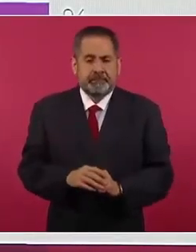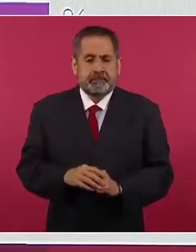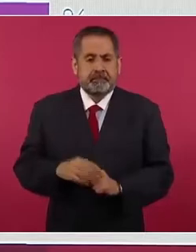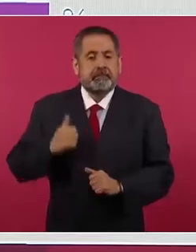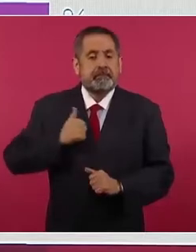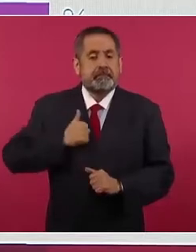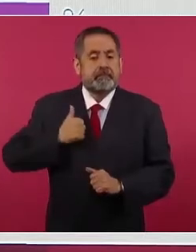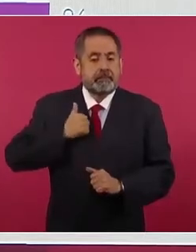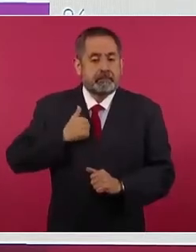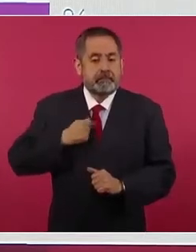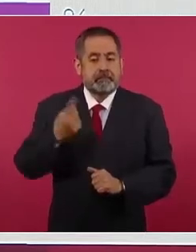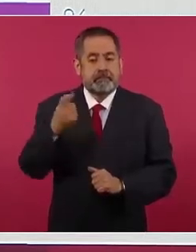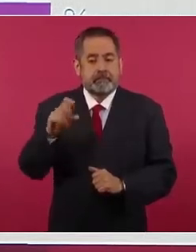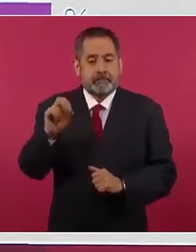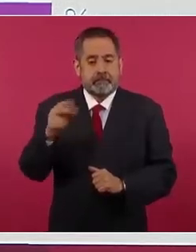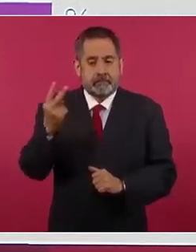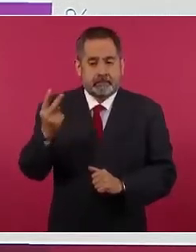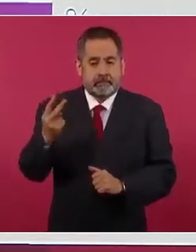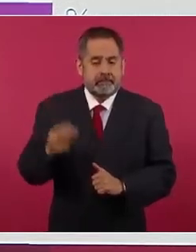Canadá, 102.